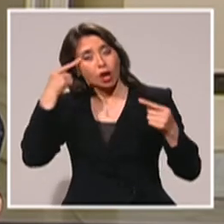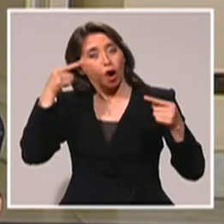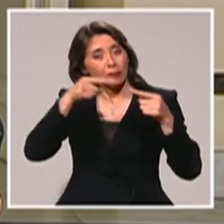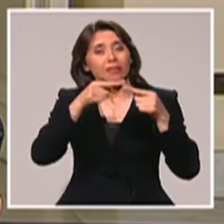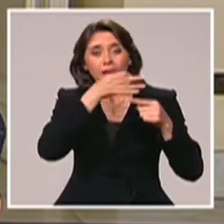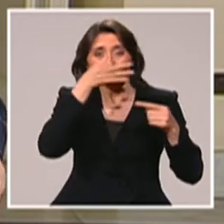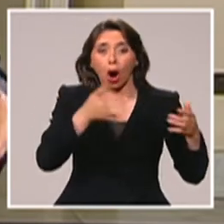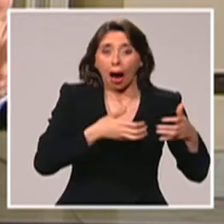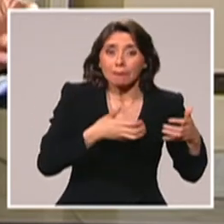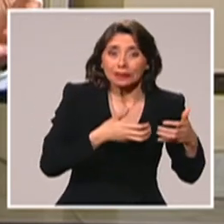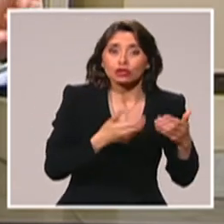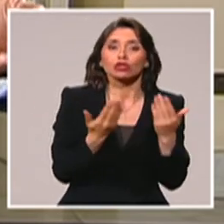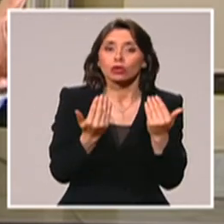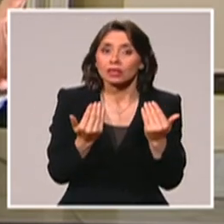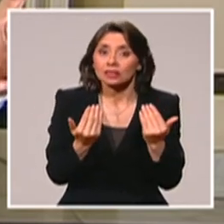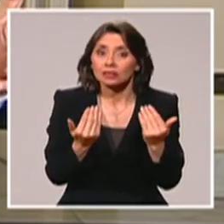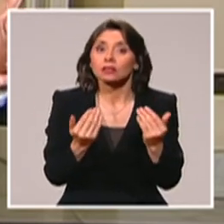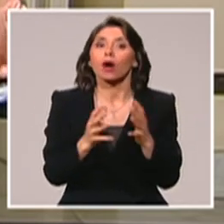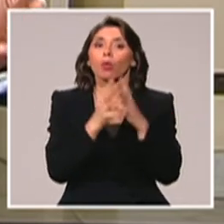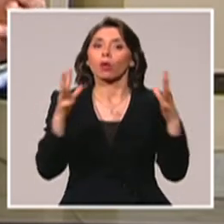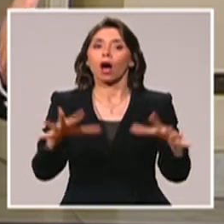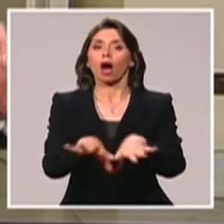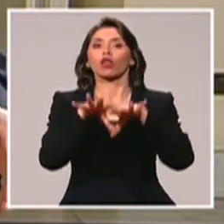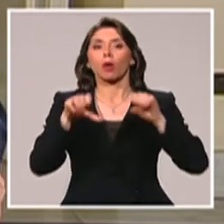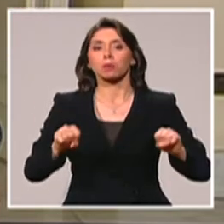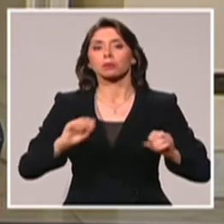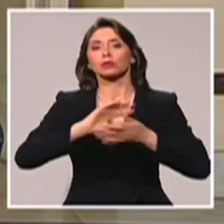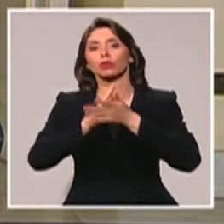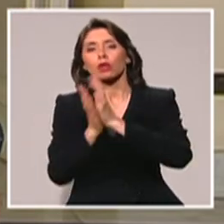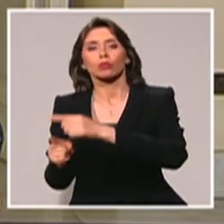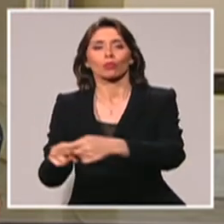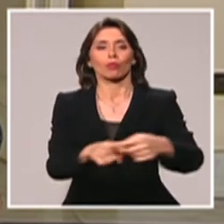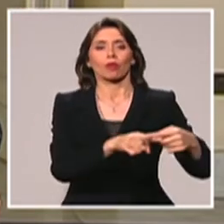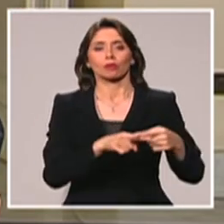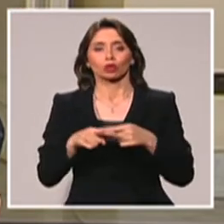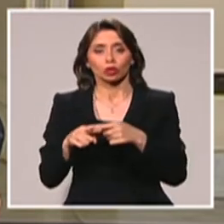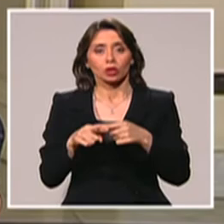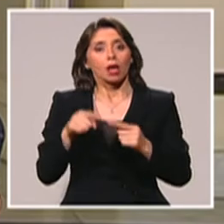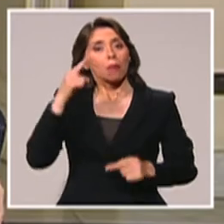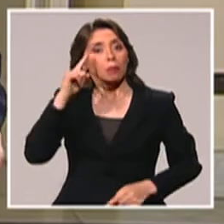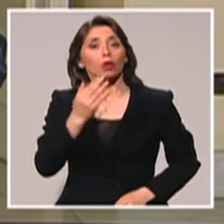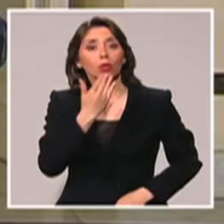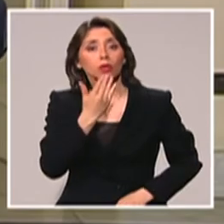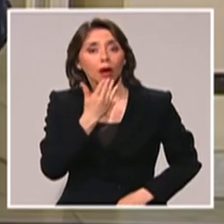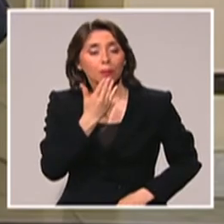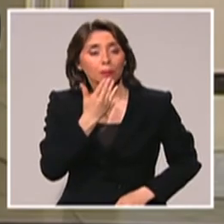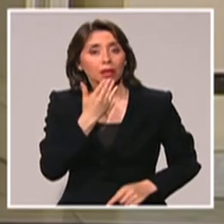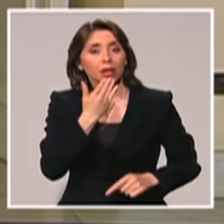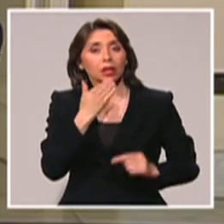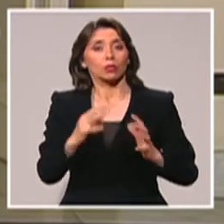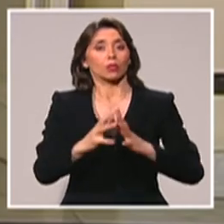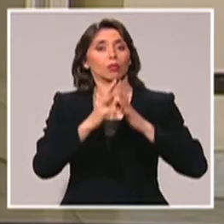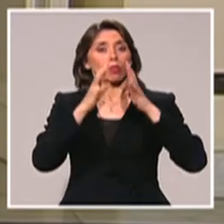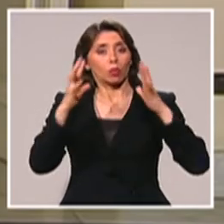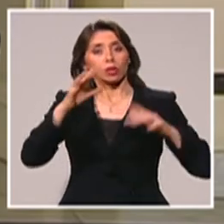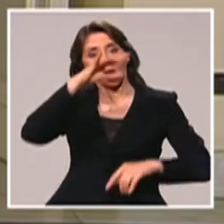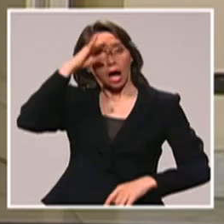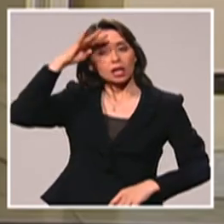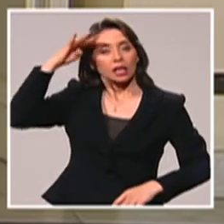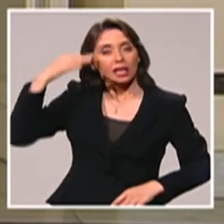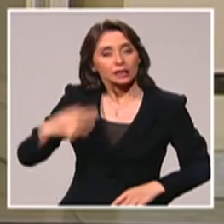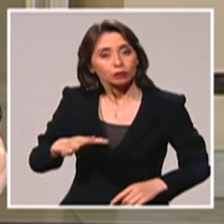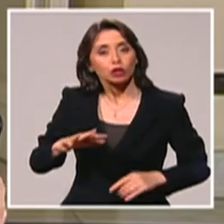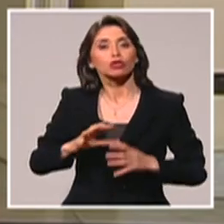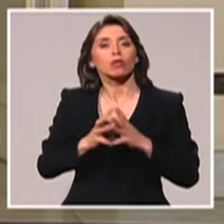requerirán un enorme compromiso de toda la sociedad pero también un inmenso esfuerzo de